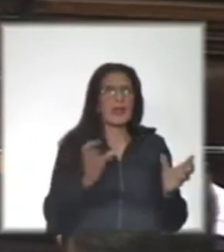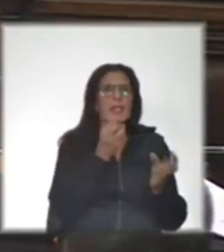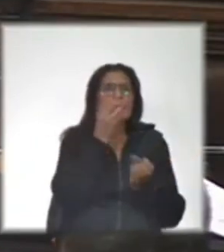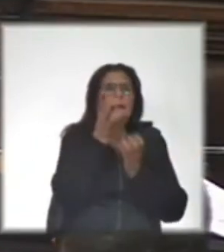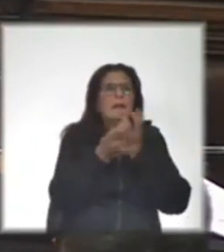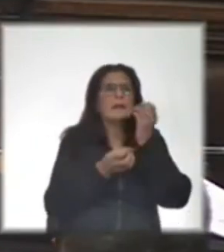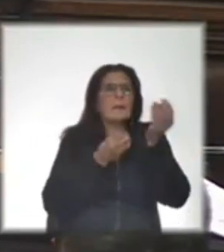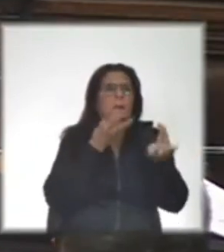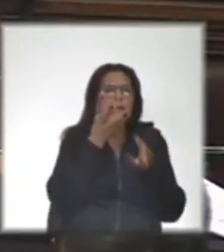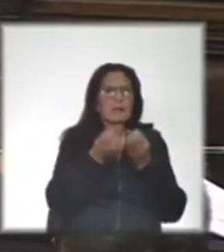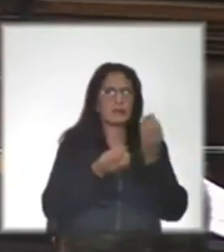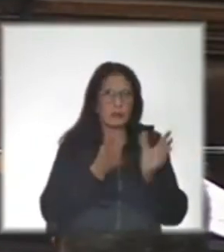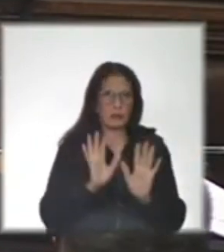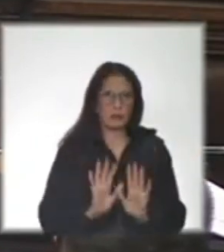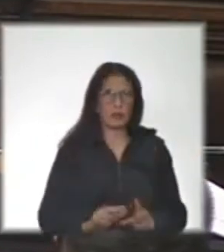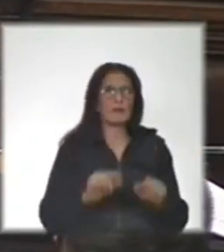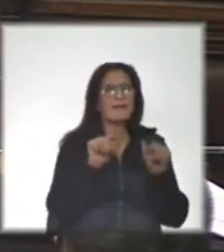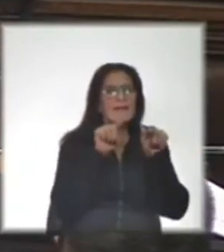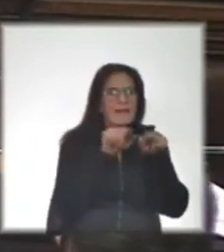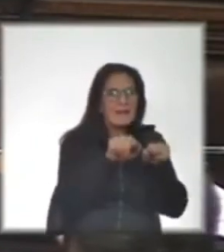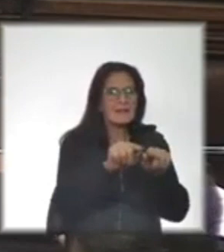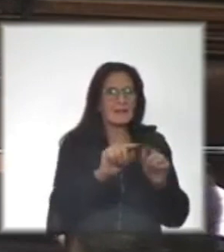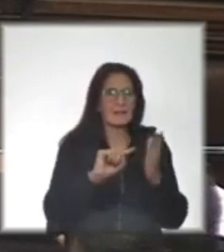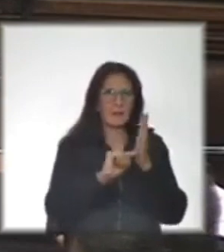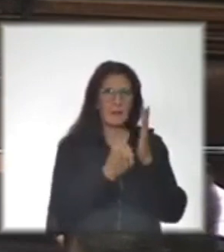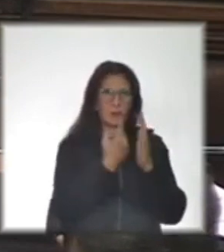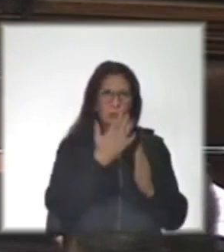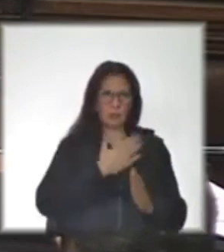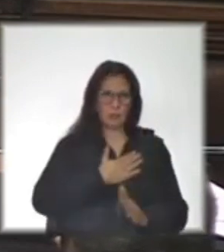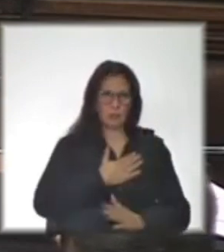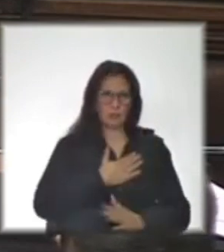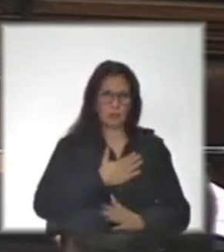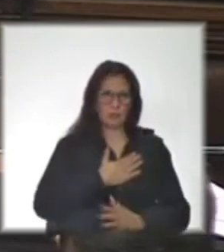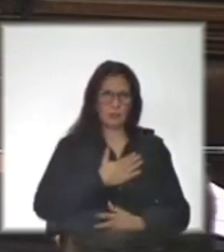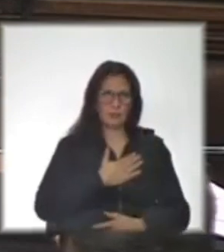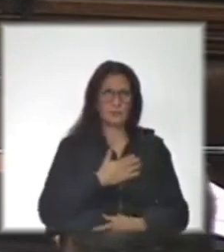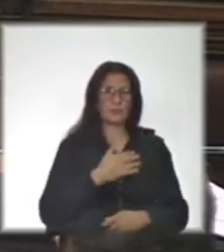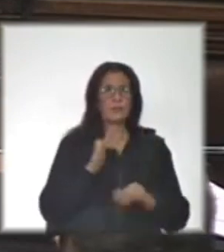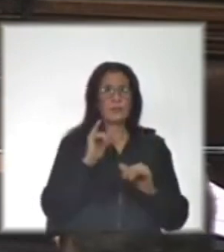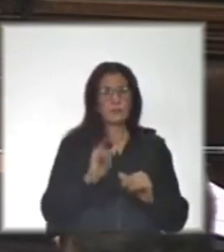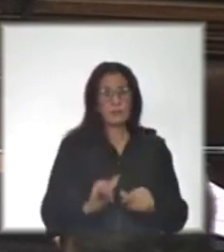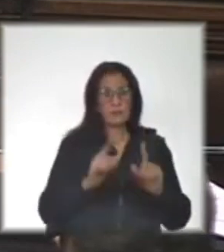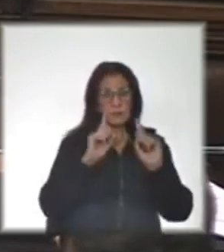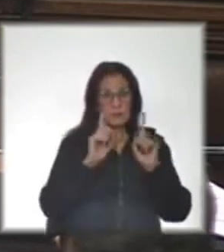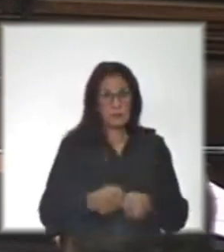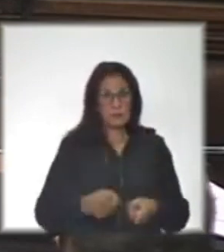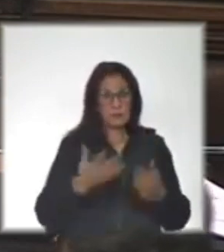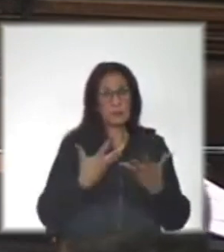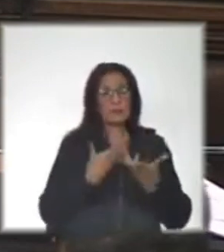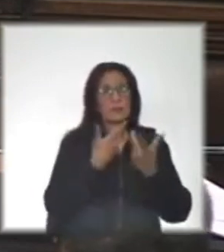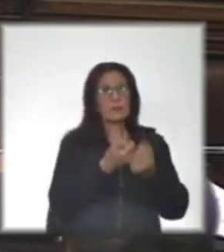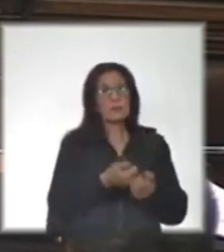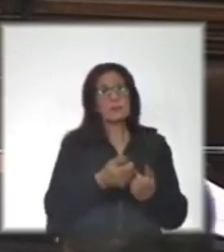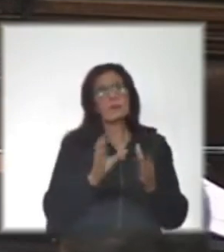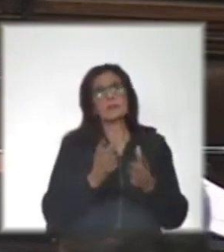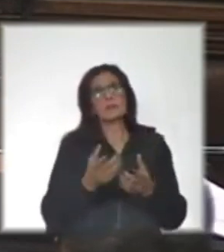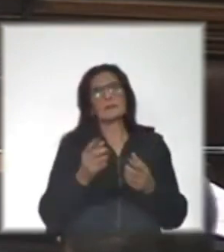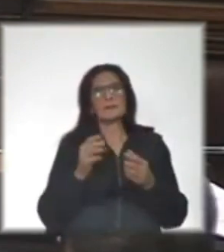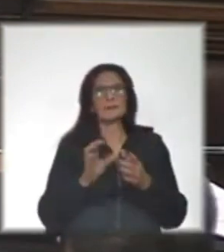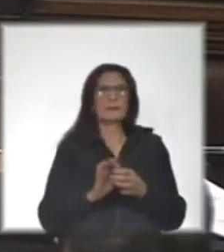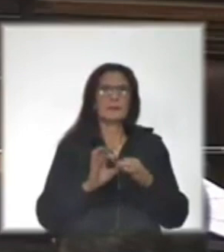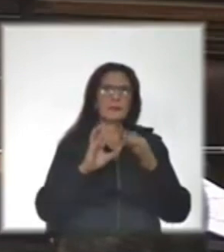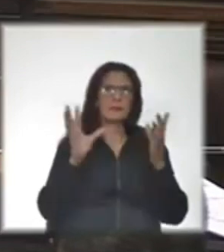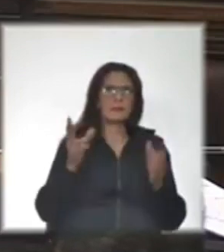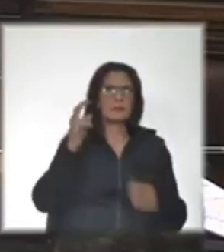ellos. Eso es el ámbito nuestro, libertad de expresión. Y también defender la libertad de opinión. Bueno, la